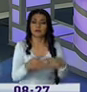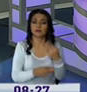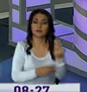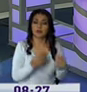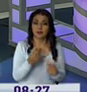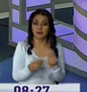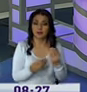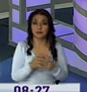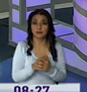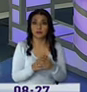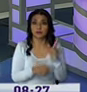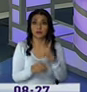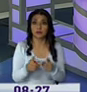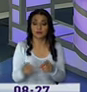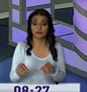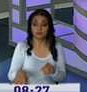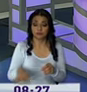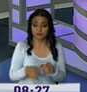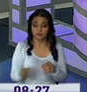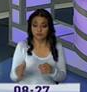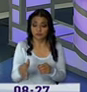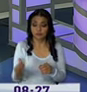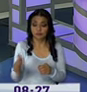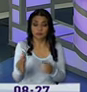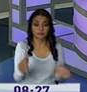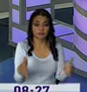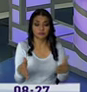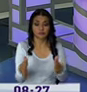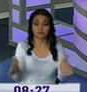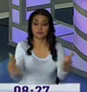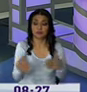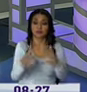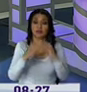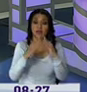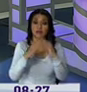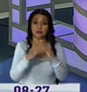porque hay unos cortafuegos que pueden hacer de forma casera en sus casas para evitar cualquier problema.